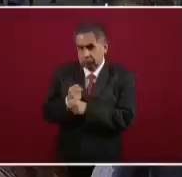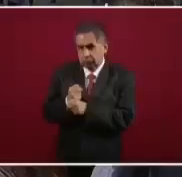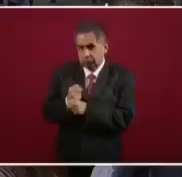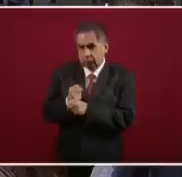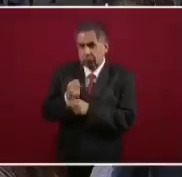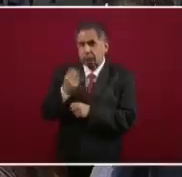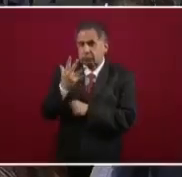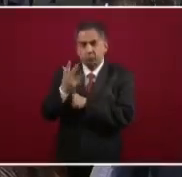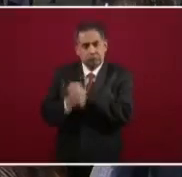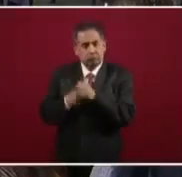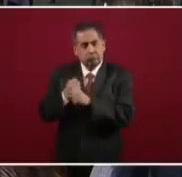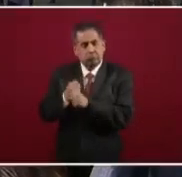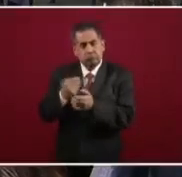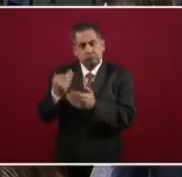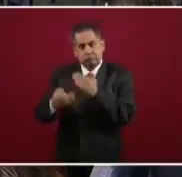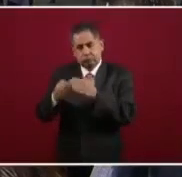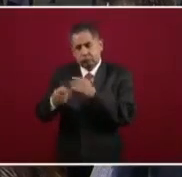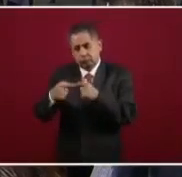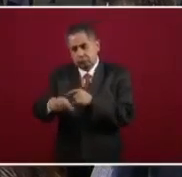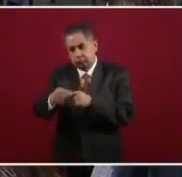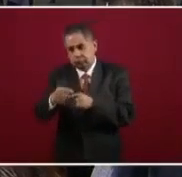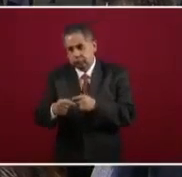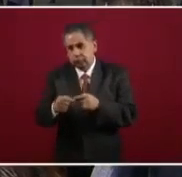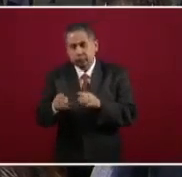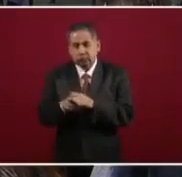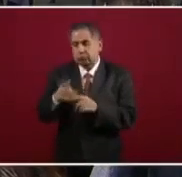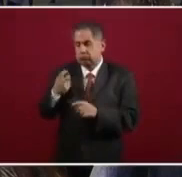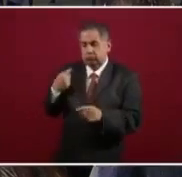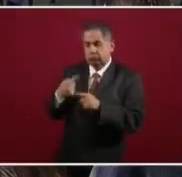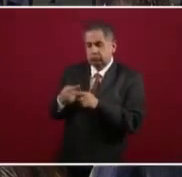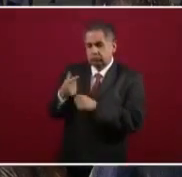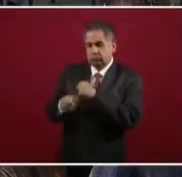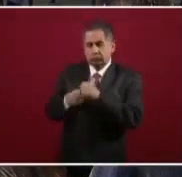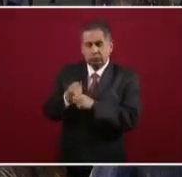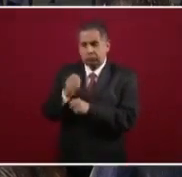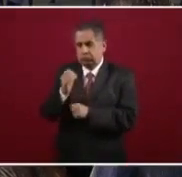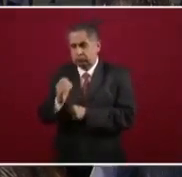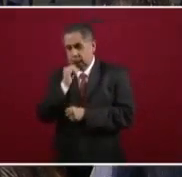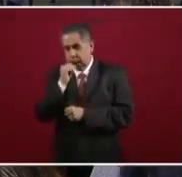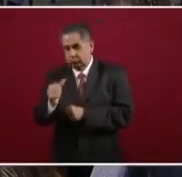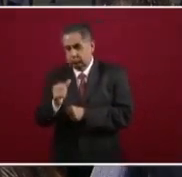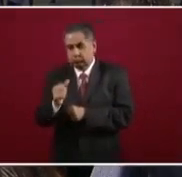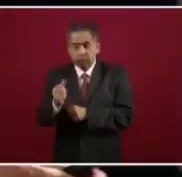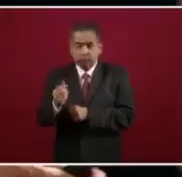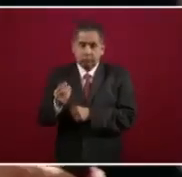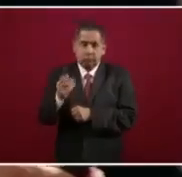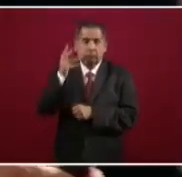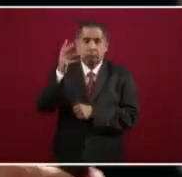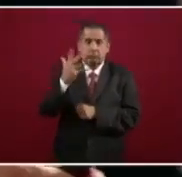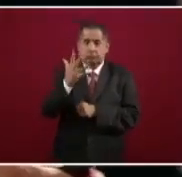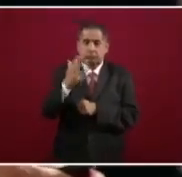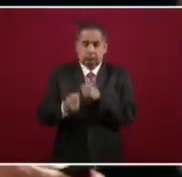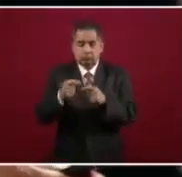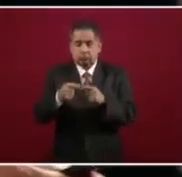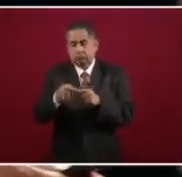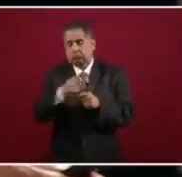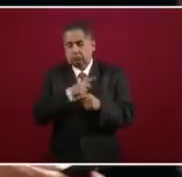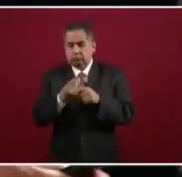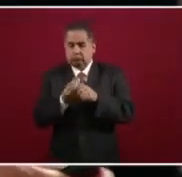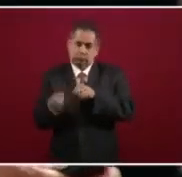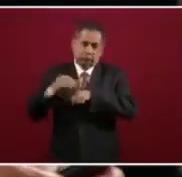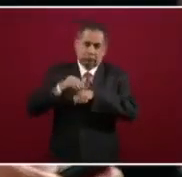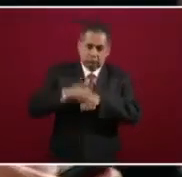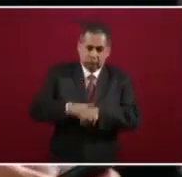si son cinco años porque si ya no se creció se tendría que crecer más para poder recuperar el